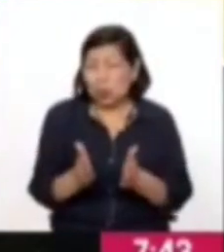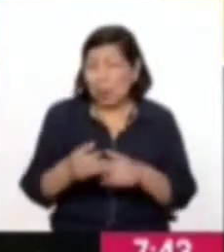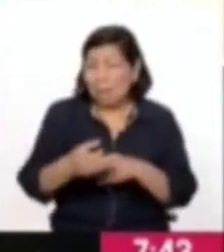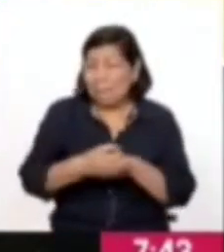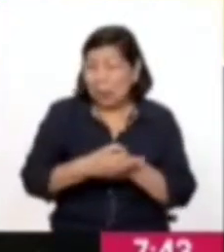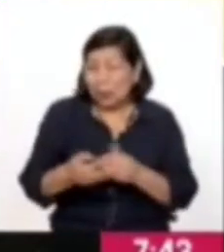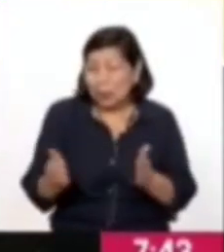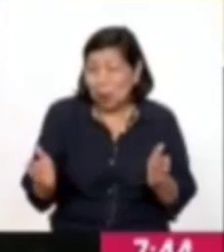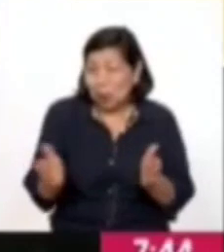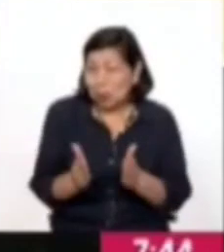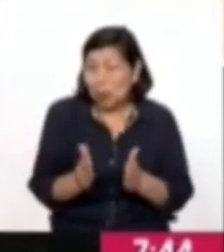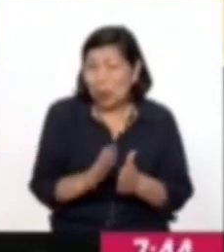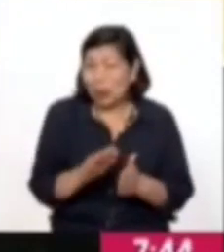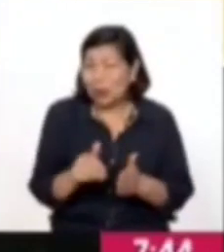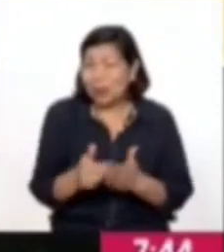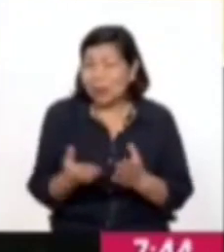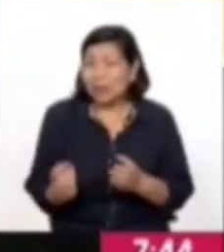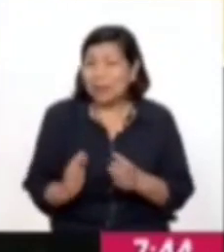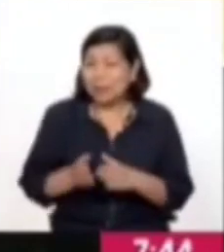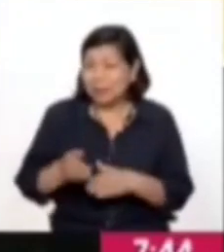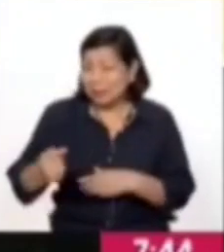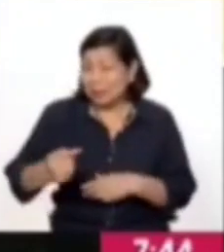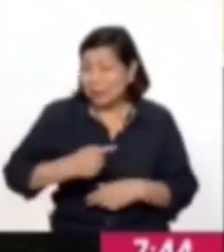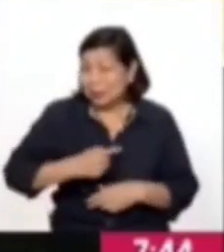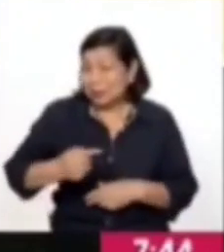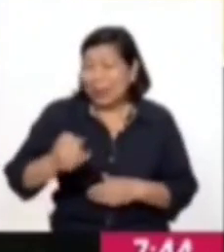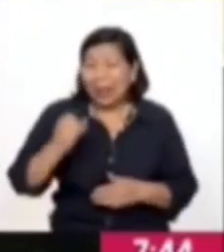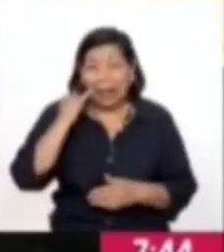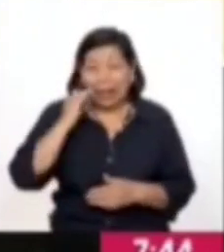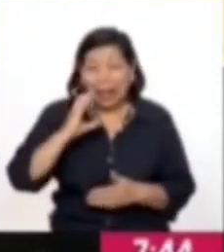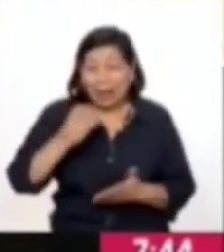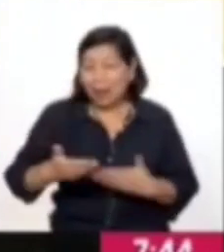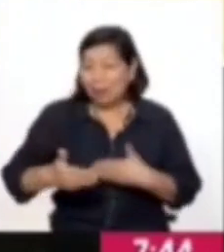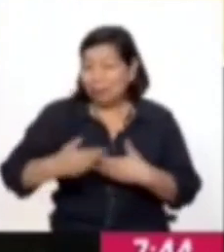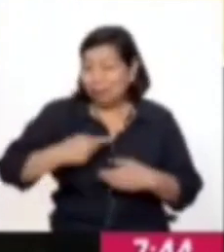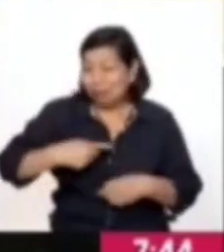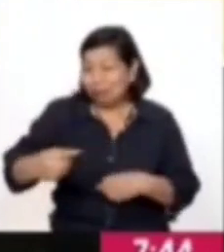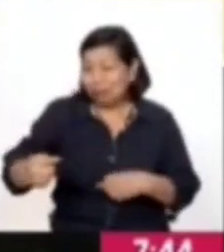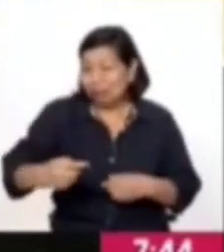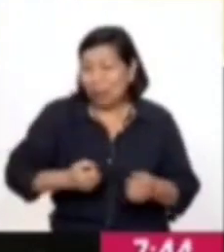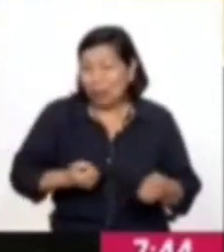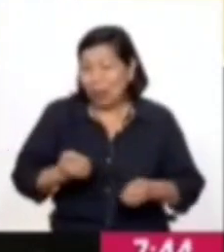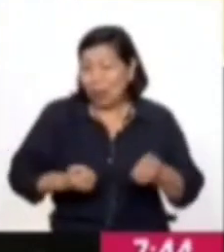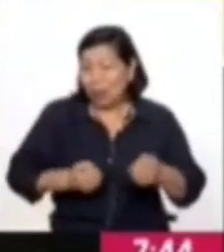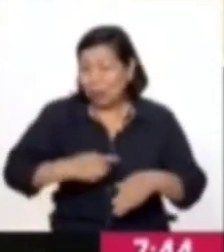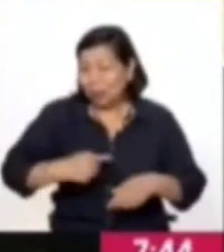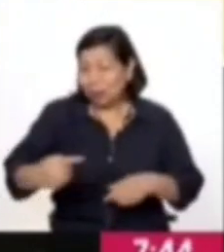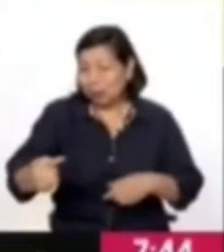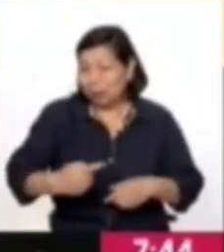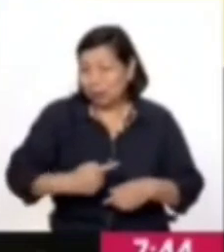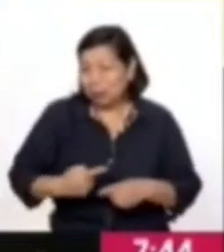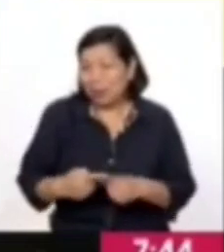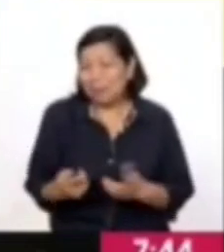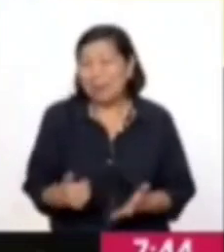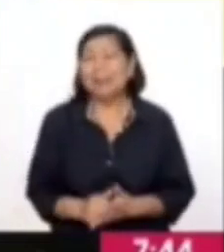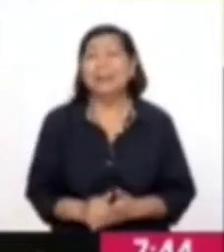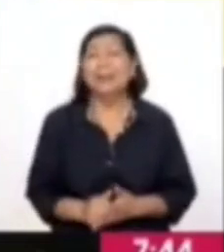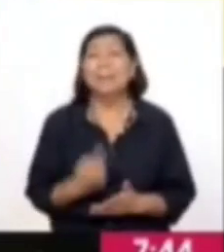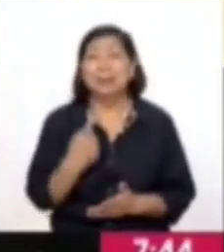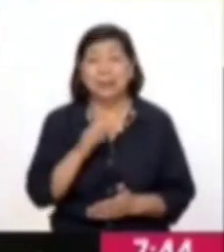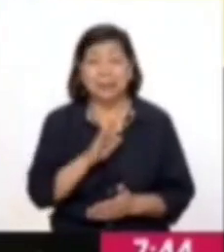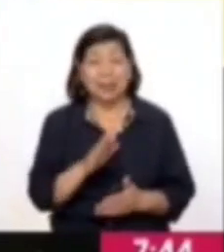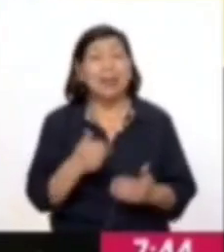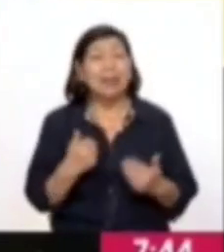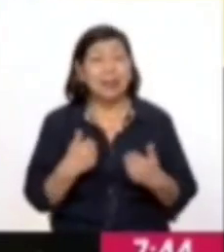pero es una región por donde pasan todos los que quieren cruzar el país, ¿verdad? Ni más ni menos que por la Panamericana Sur. Entonces, por